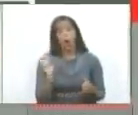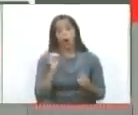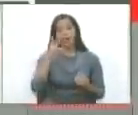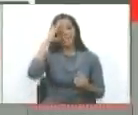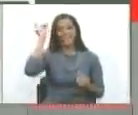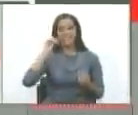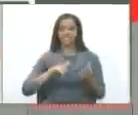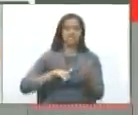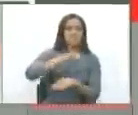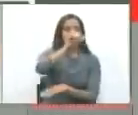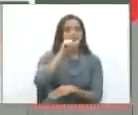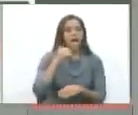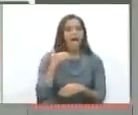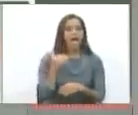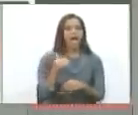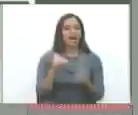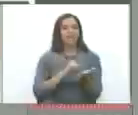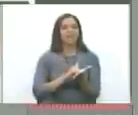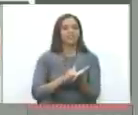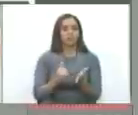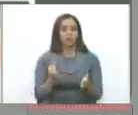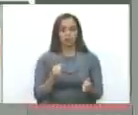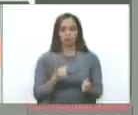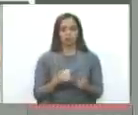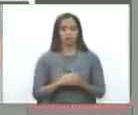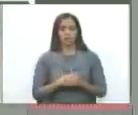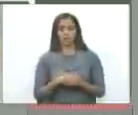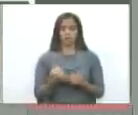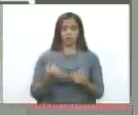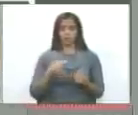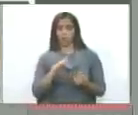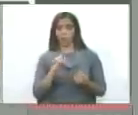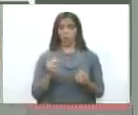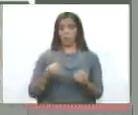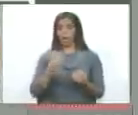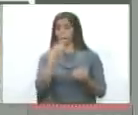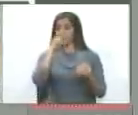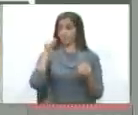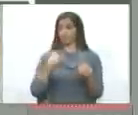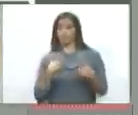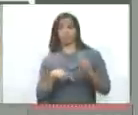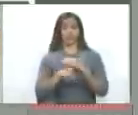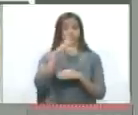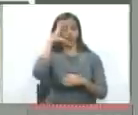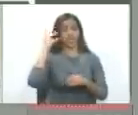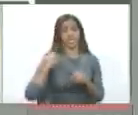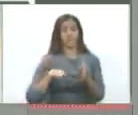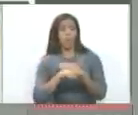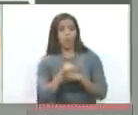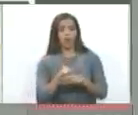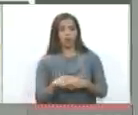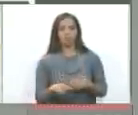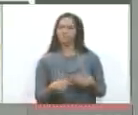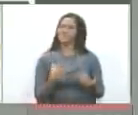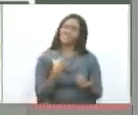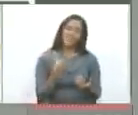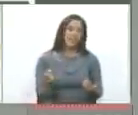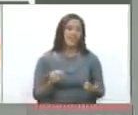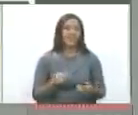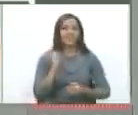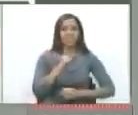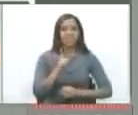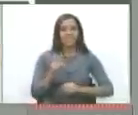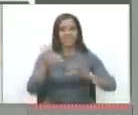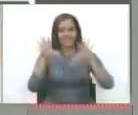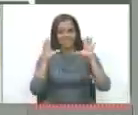Nueva York porque usted dijo que no voy, Delcy, no va él, voy yo. No, no, ellos deberían entender a estas